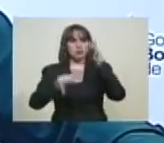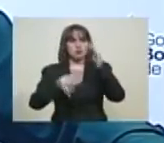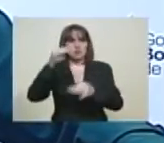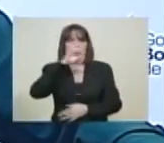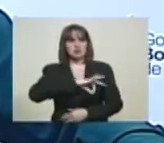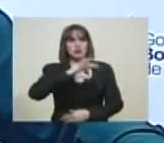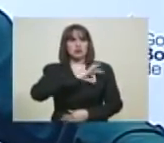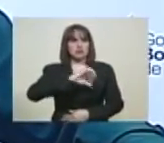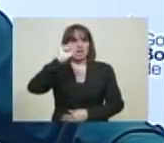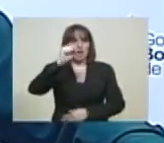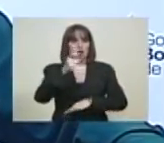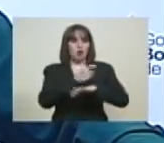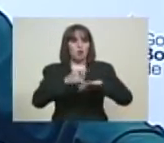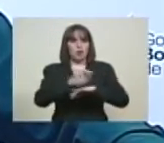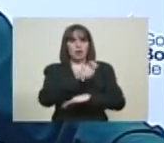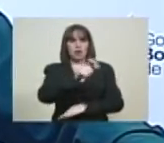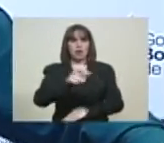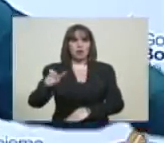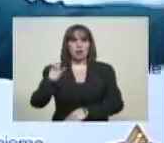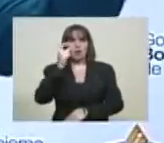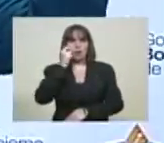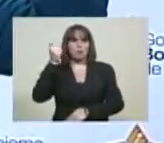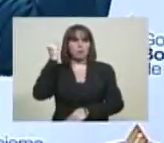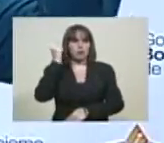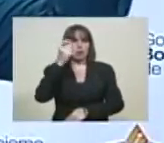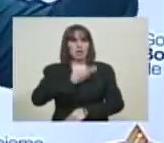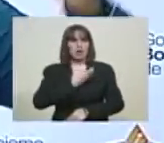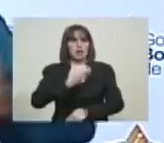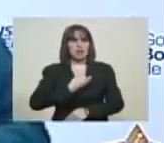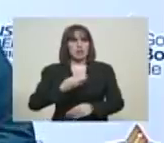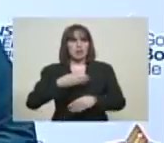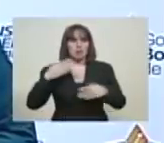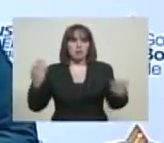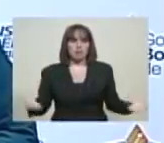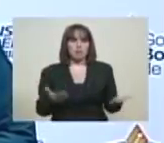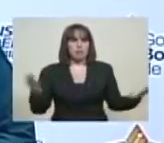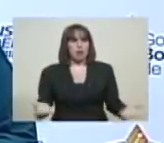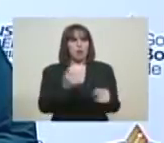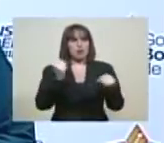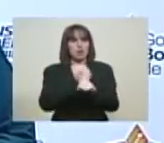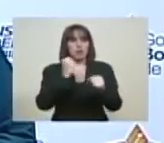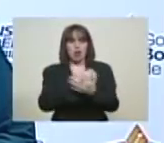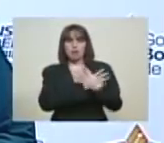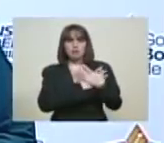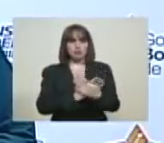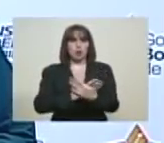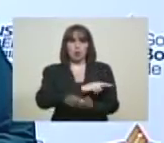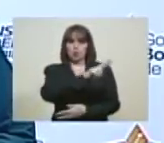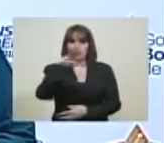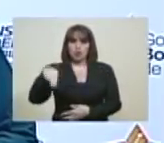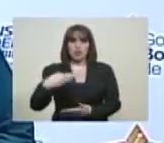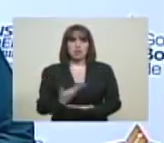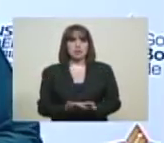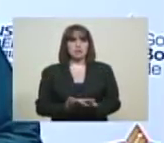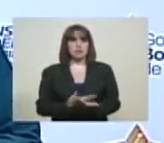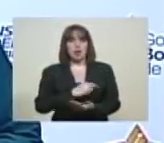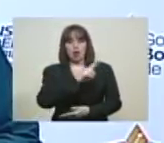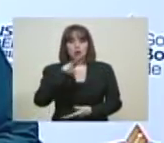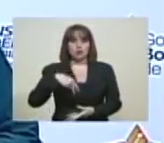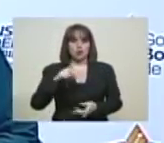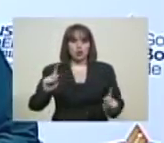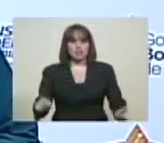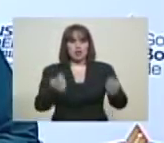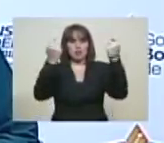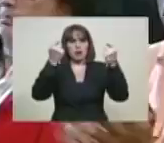gobernadoras alcaldes alcaldesas vamos a combate vamos al trabajo cuento con ustedes vamos a la recuperación